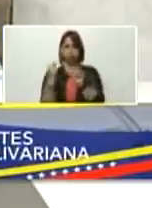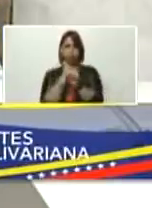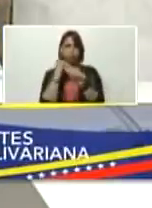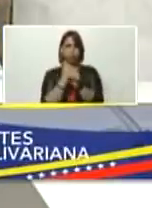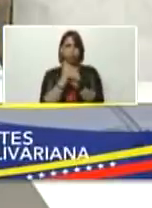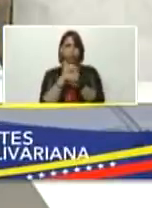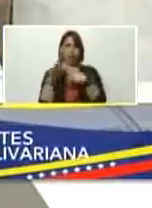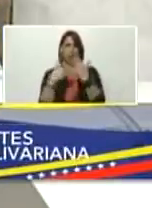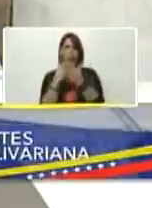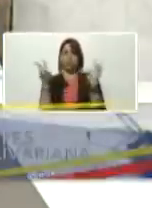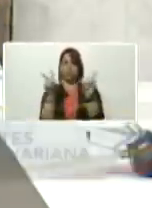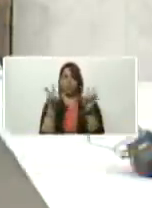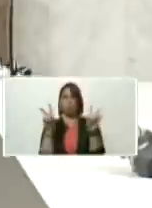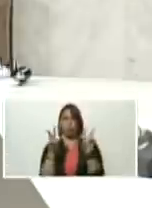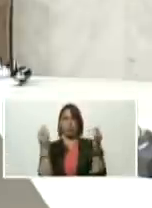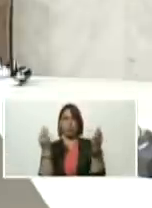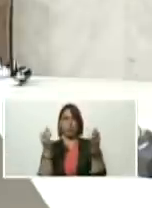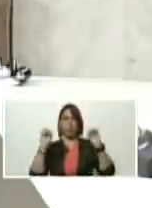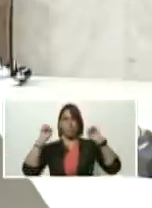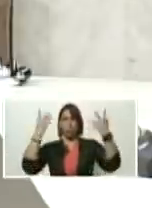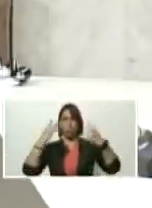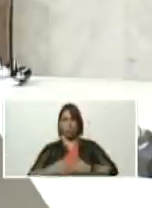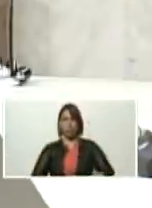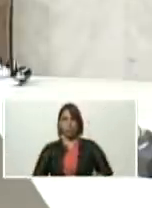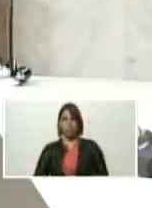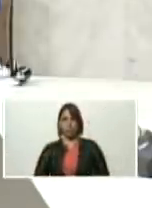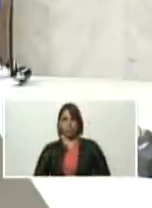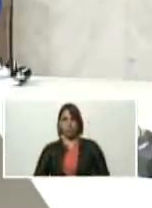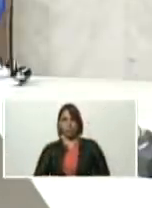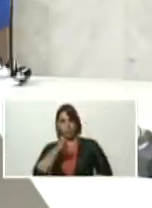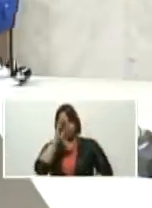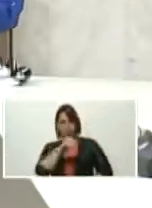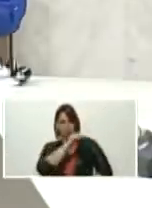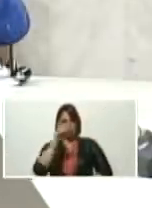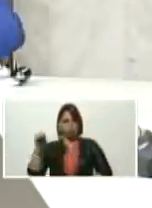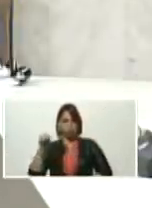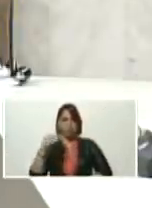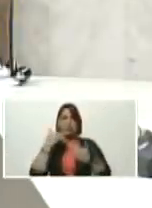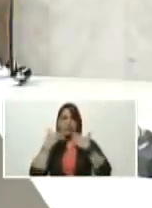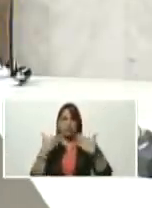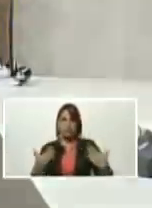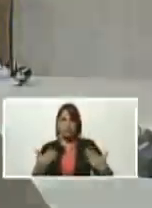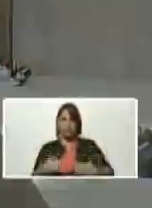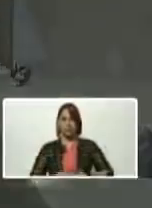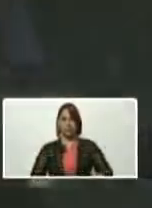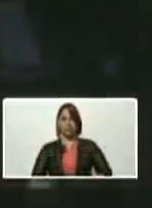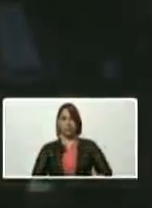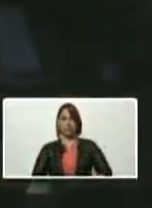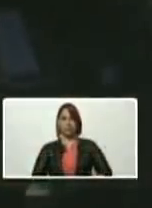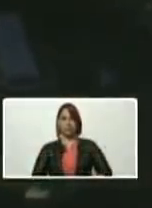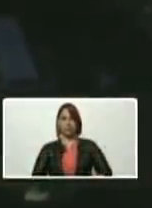la victoria siempre. Venceremos. Venceremos. Que Dios los bendiga a todos. Muchas gracias. Buenas noches.